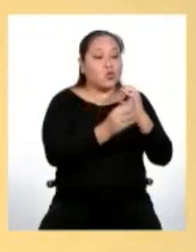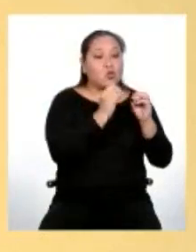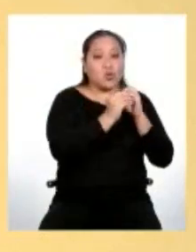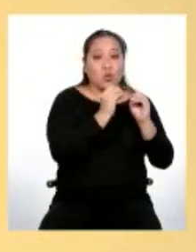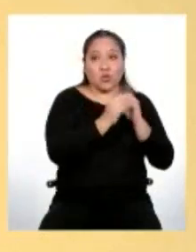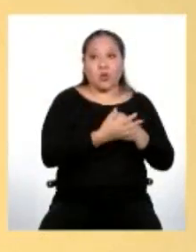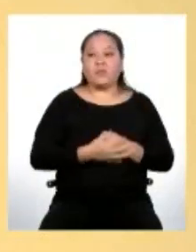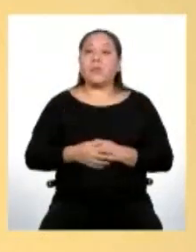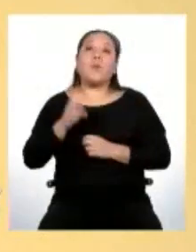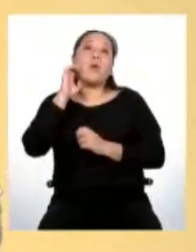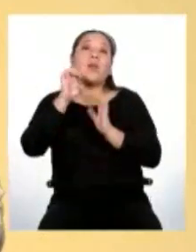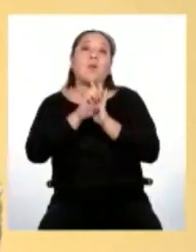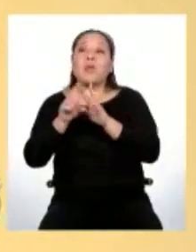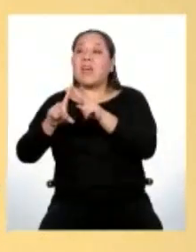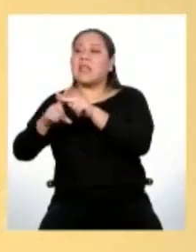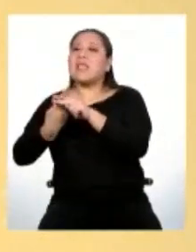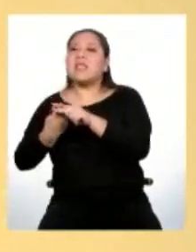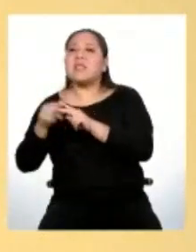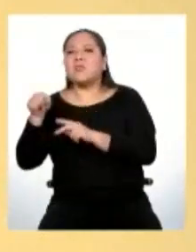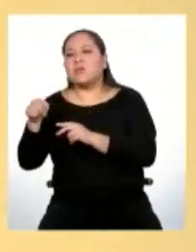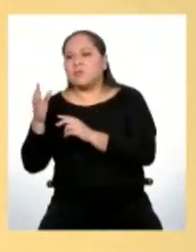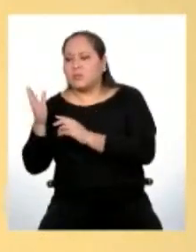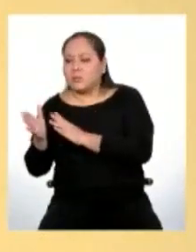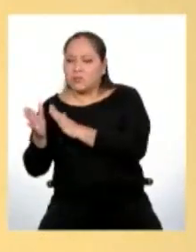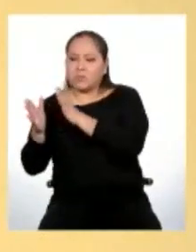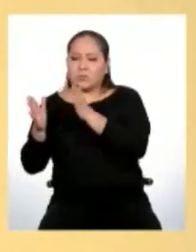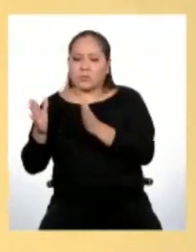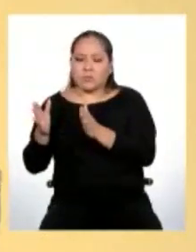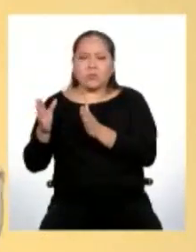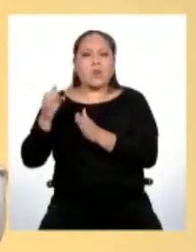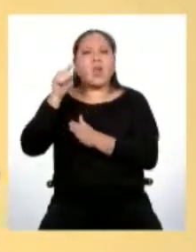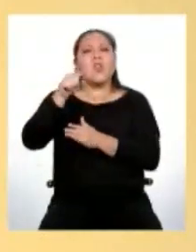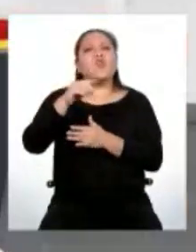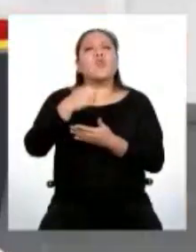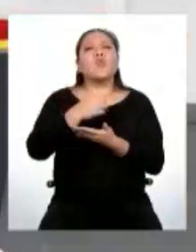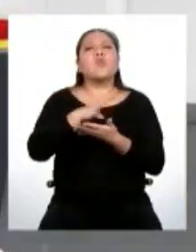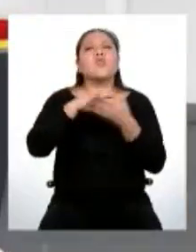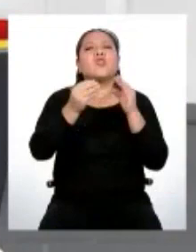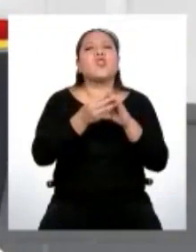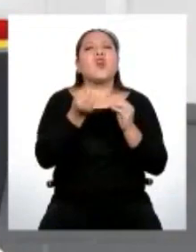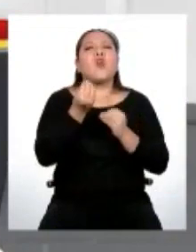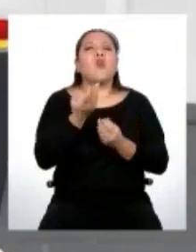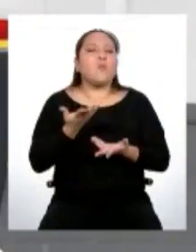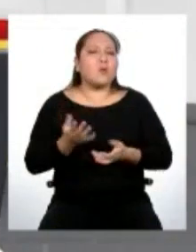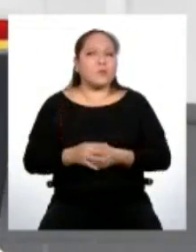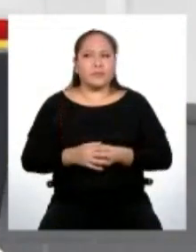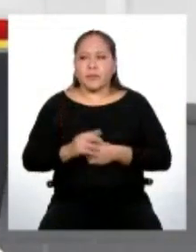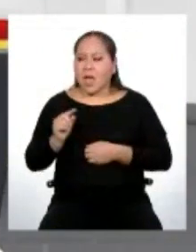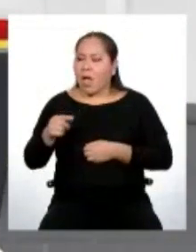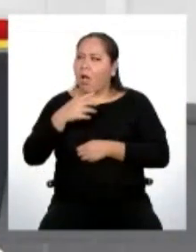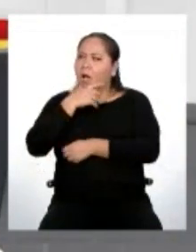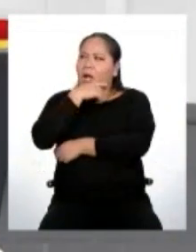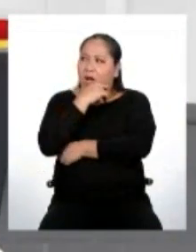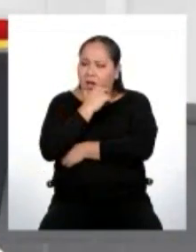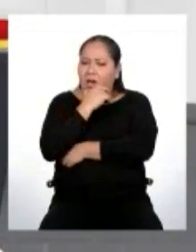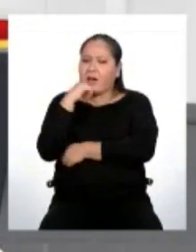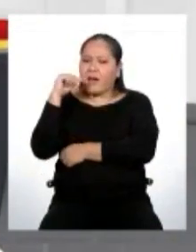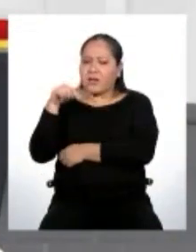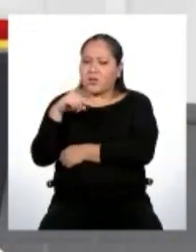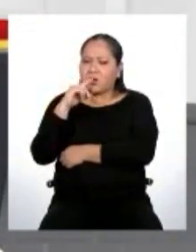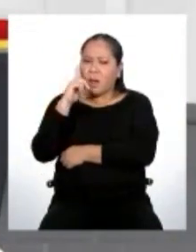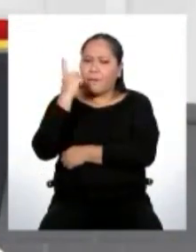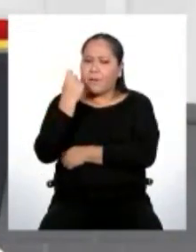por ejemplo, ¿de qué parte a qué parte sería en tu obra, Rodrigo? Esa es una buena